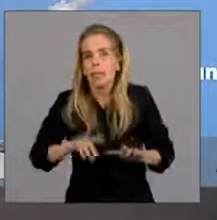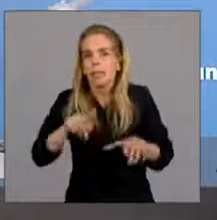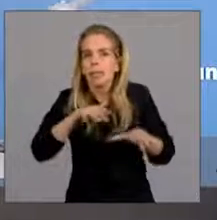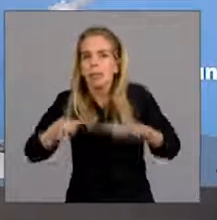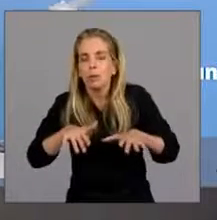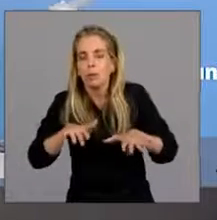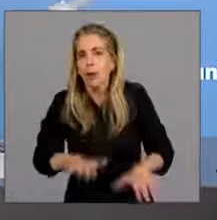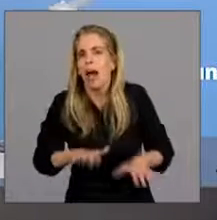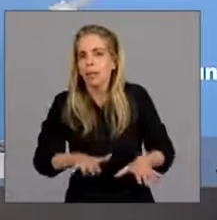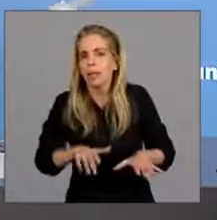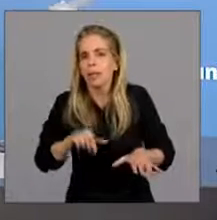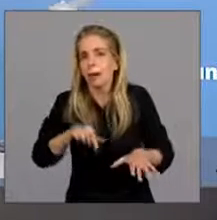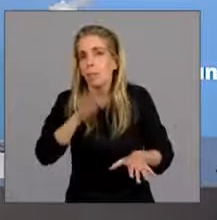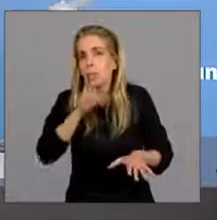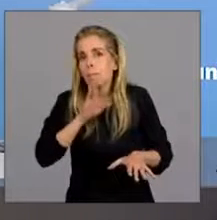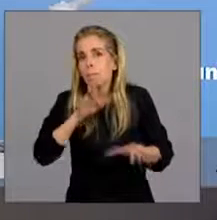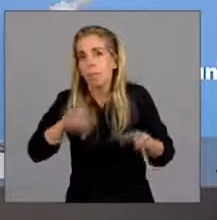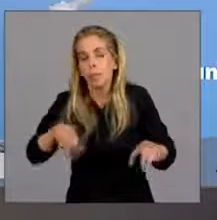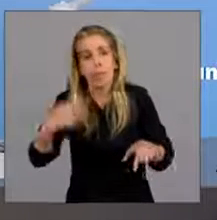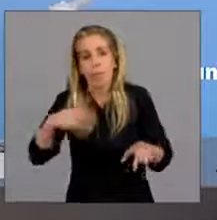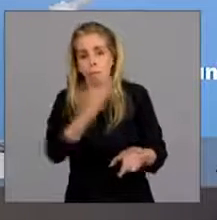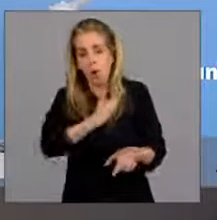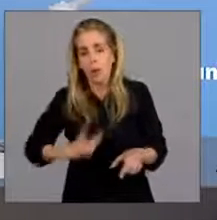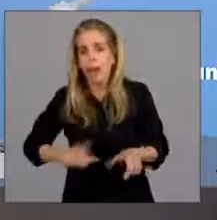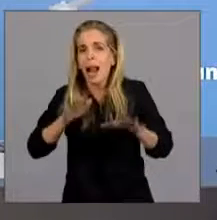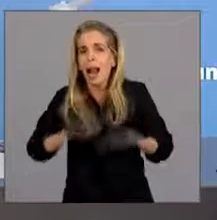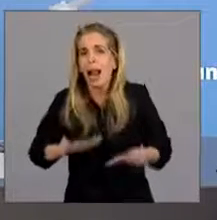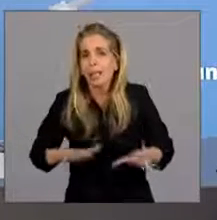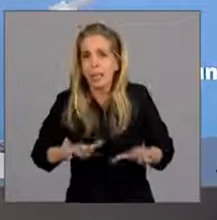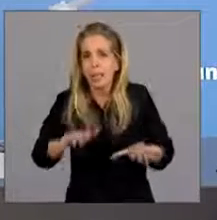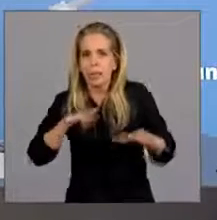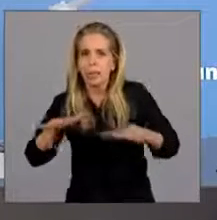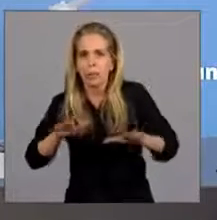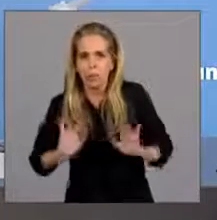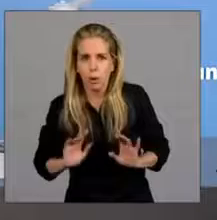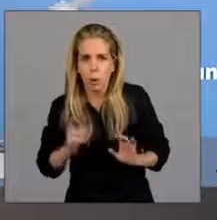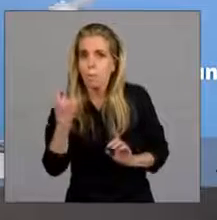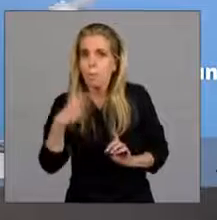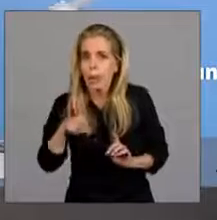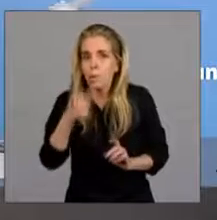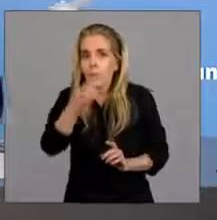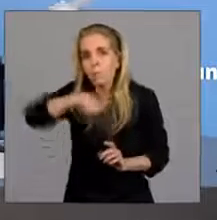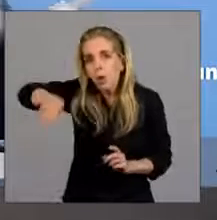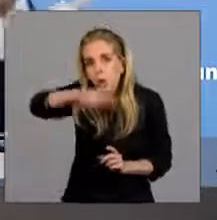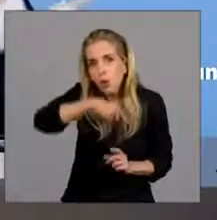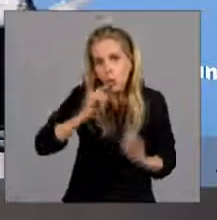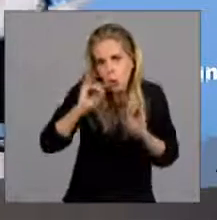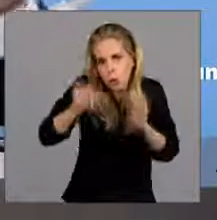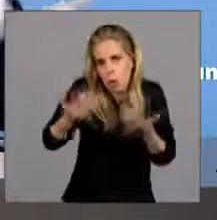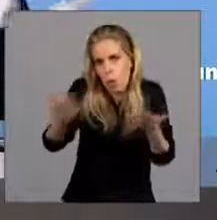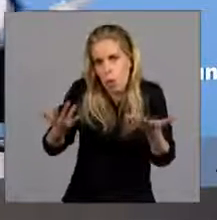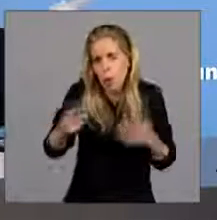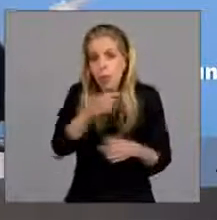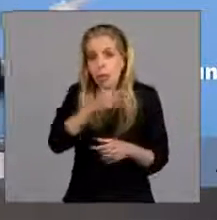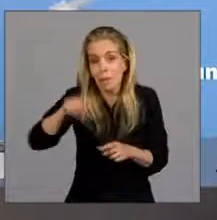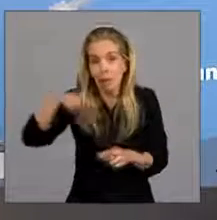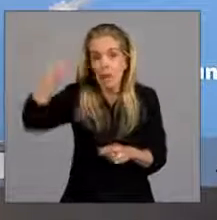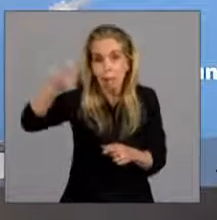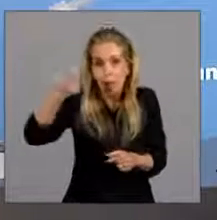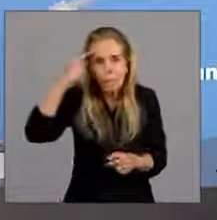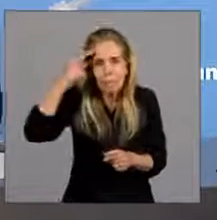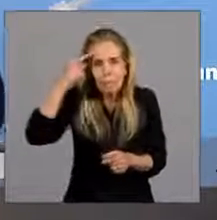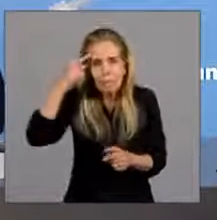nuestra suerte ha dicho que debemos gobernar en este contexto. Pero que nosotros hablemos con... Yo, de hecho, la semana que viene tengo